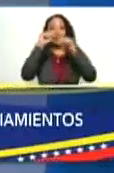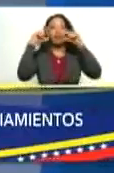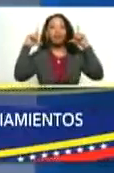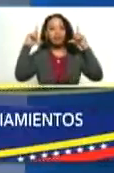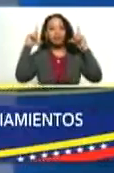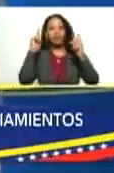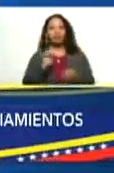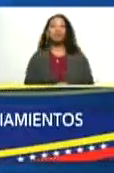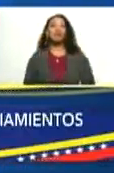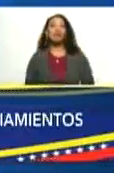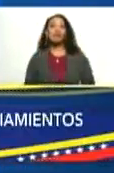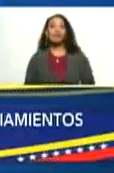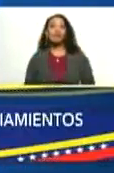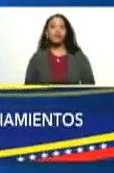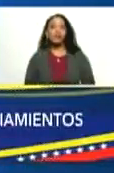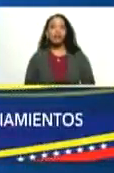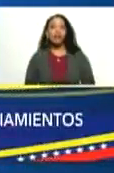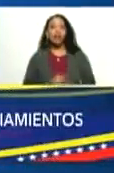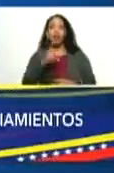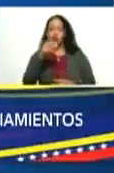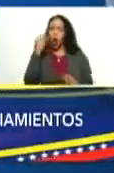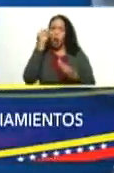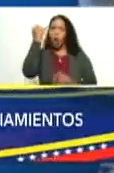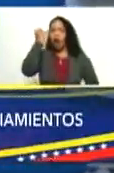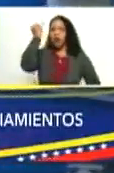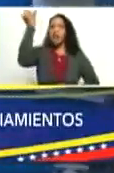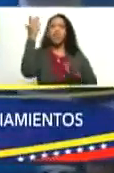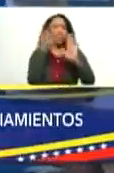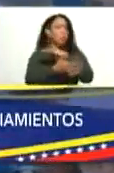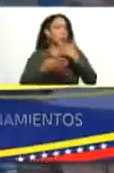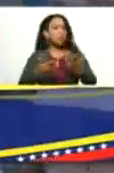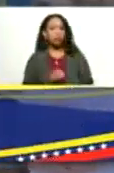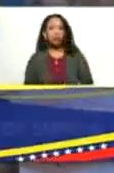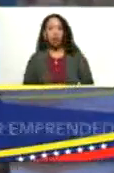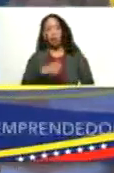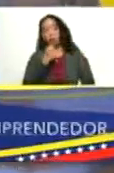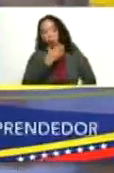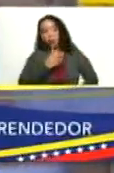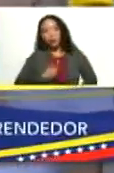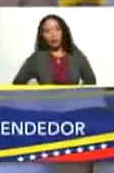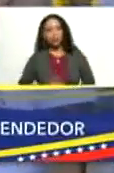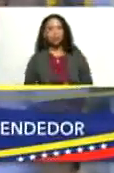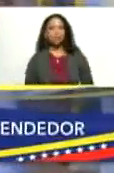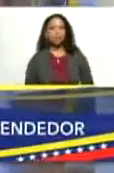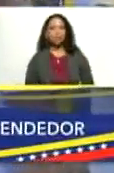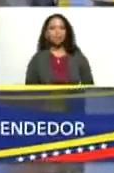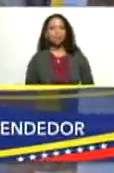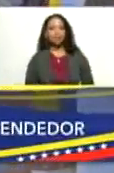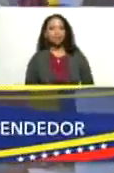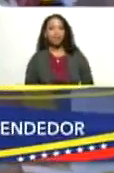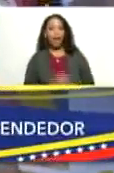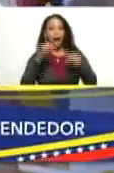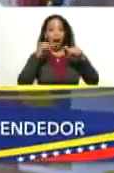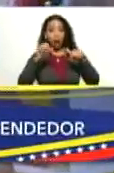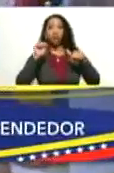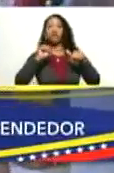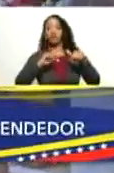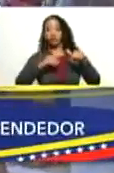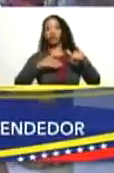esto es una belleza, de verdad. ¿Cómo se te ocurrió a ti hacer todo esto? Bueno, presidente, en vista de que aquí sí se puede,